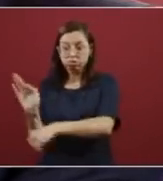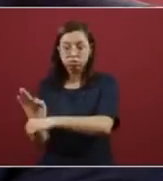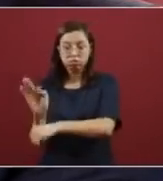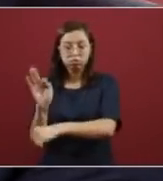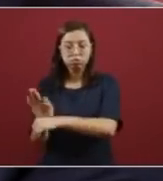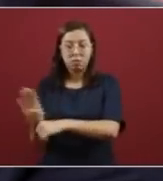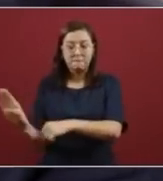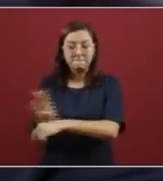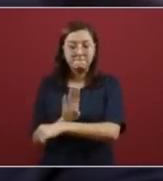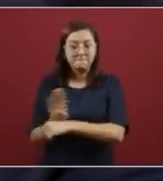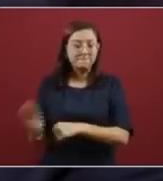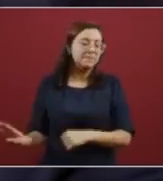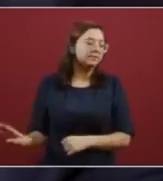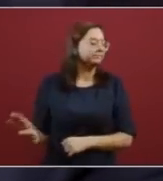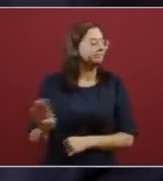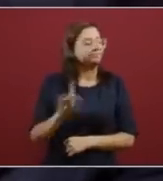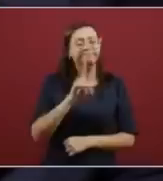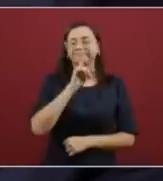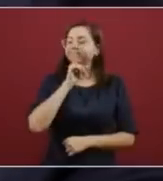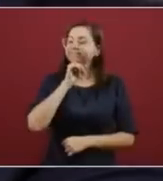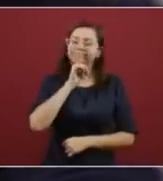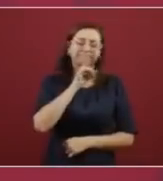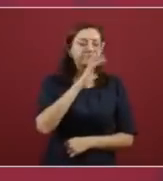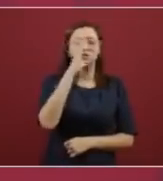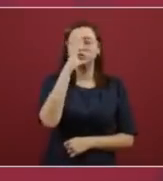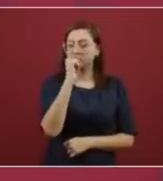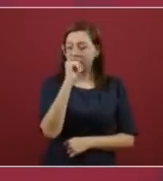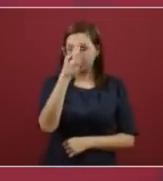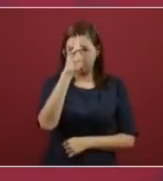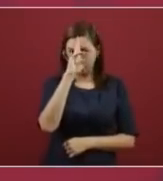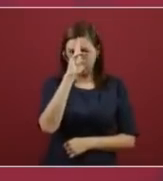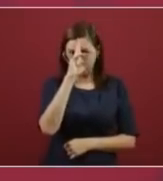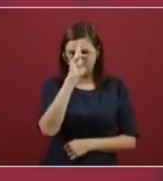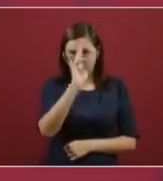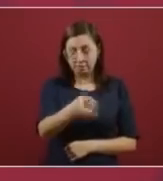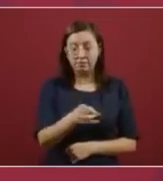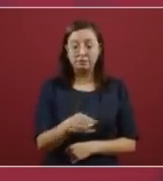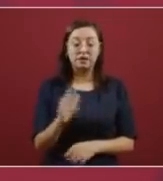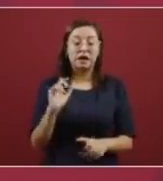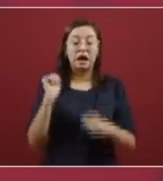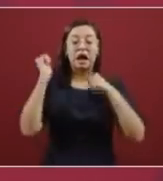No se puede estar entregando migajas, dádivas